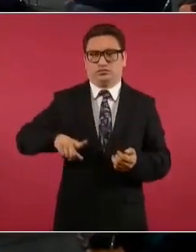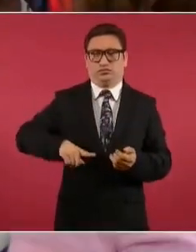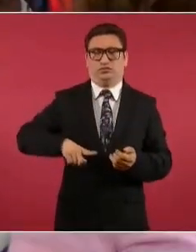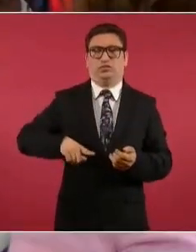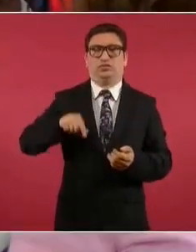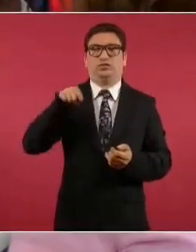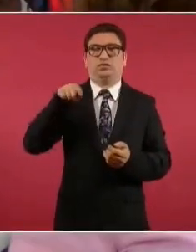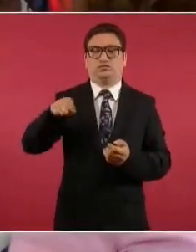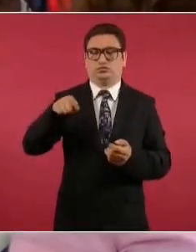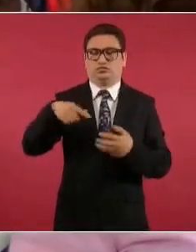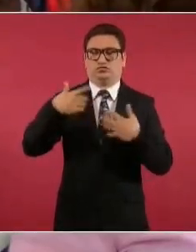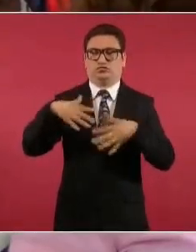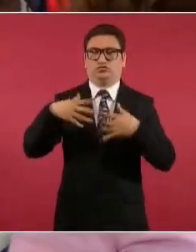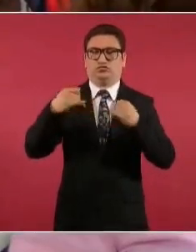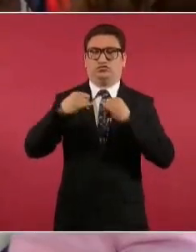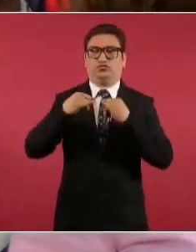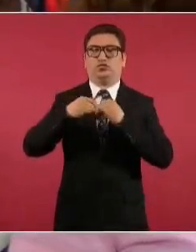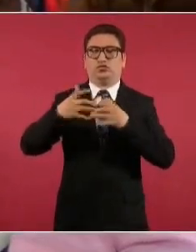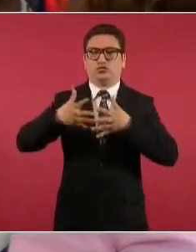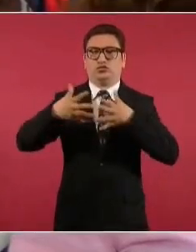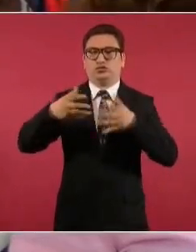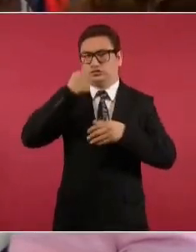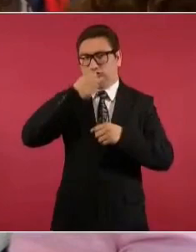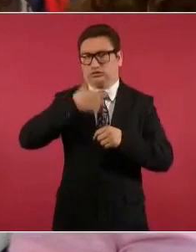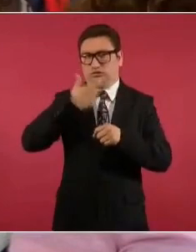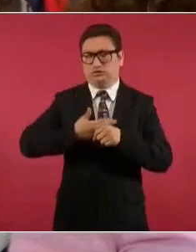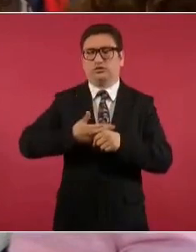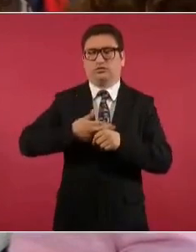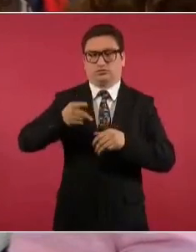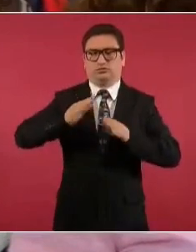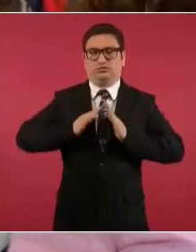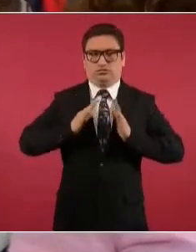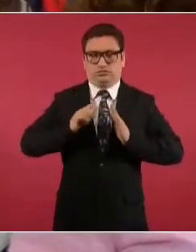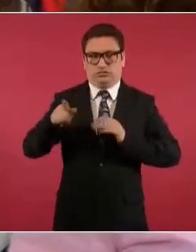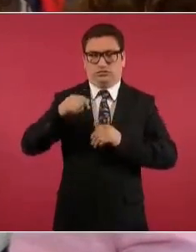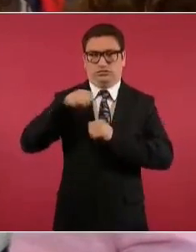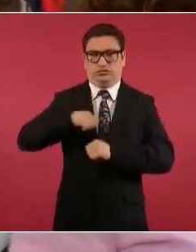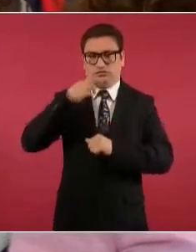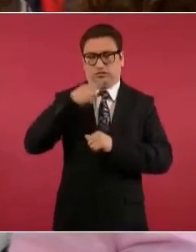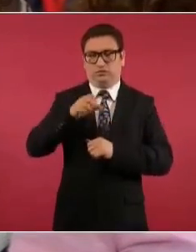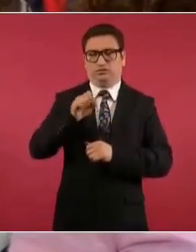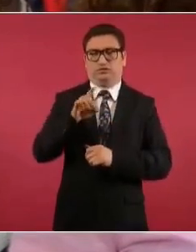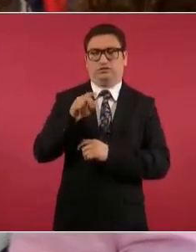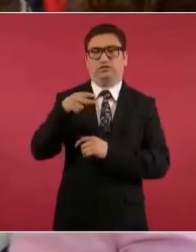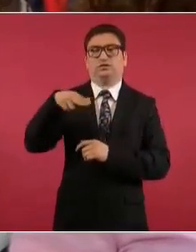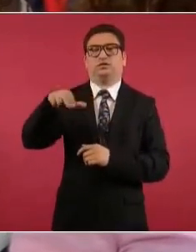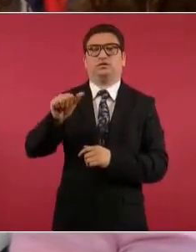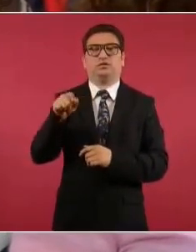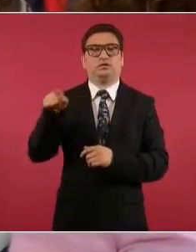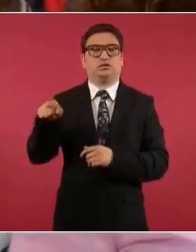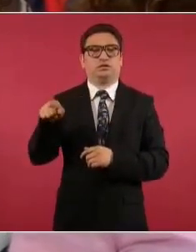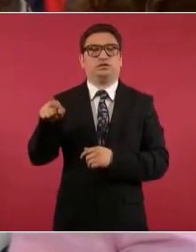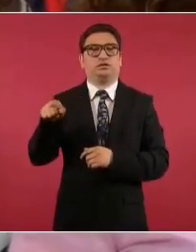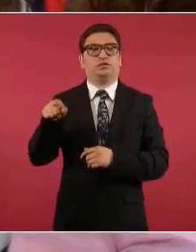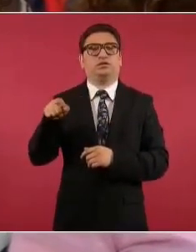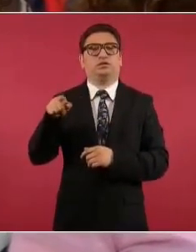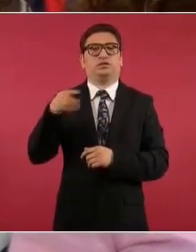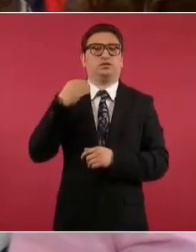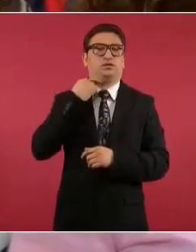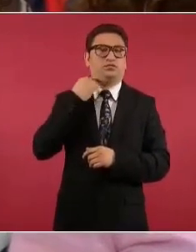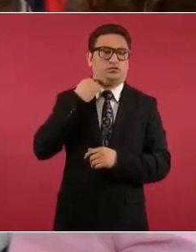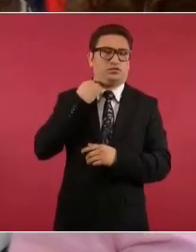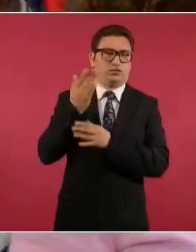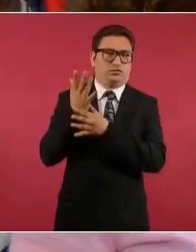una instancia menor, sino hablo del secretario de la Defensa Nacional, hablo de la Sedena. Y decía el abogado